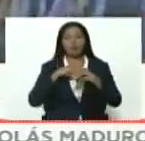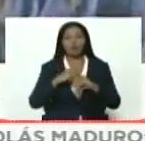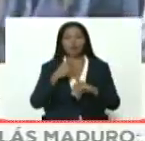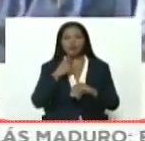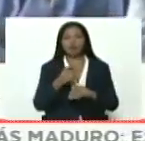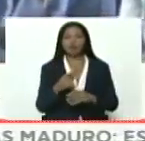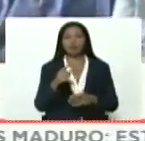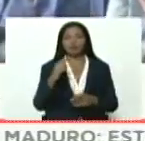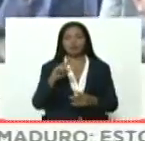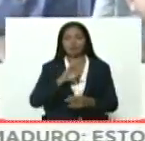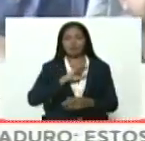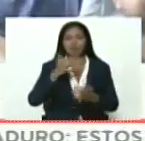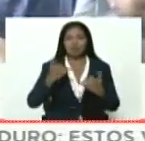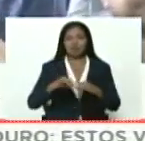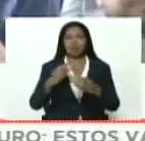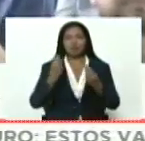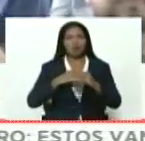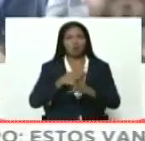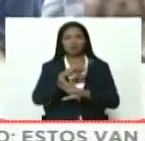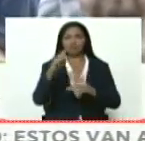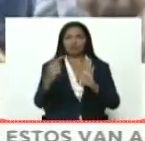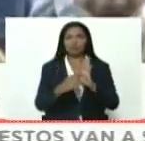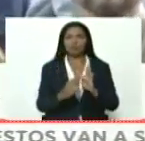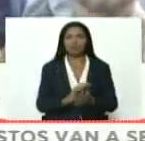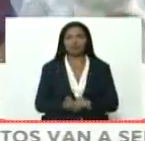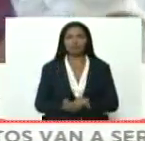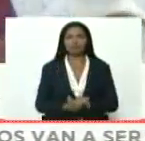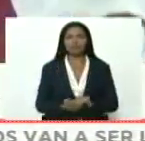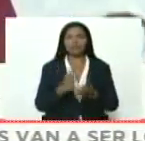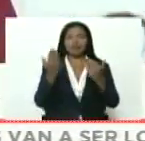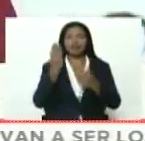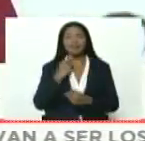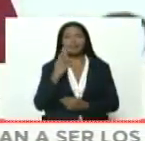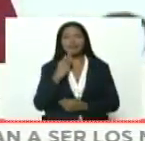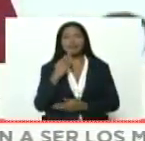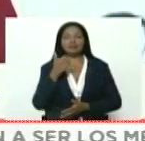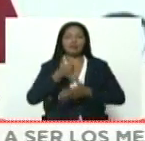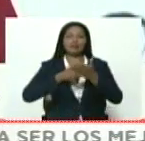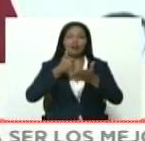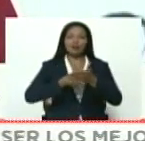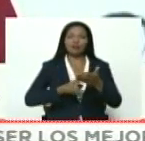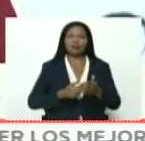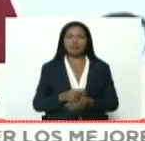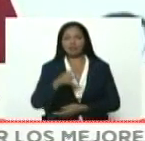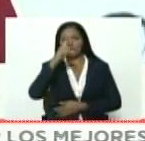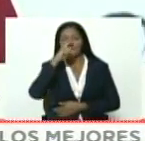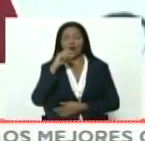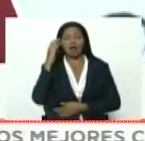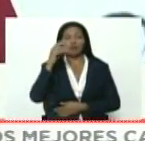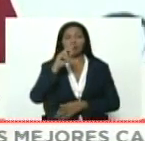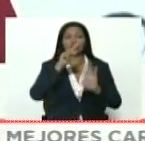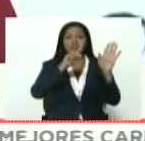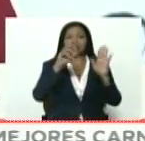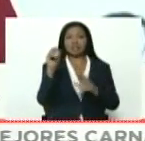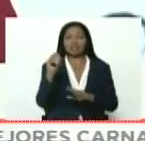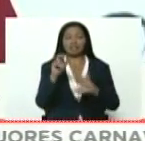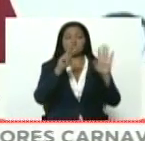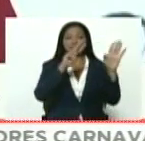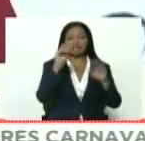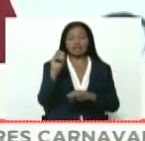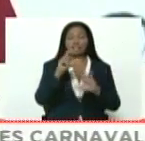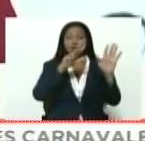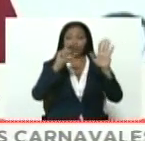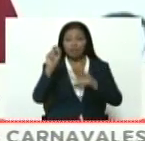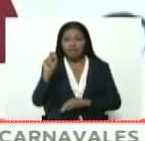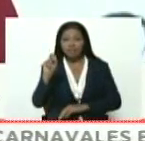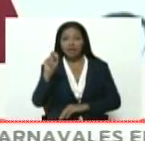Nicolás Ernesto. Los que traen la experiencia de la lucha de los años 60, 70,